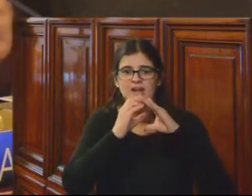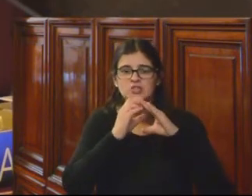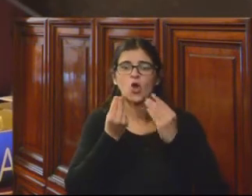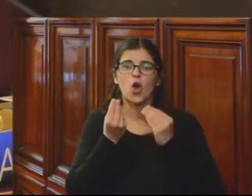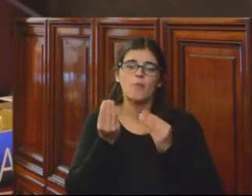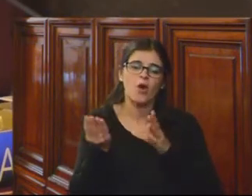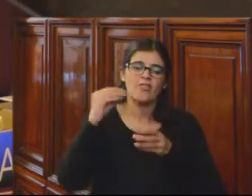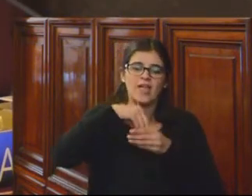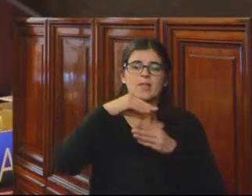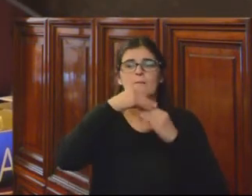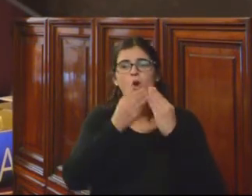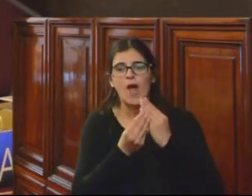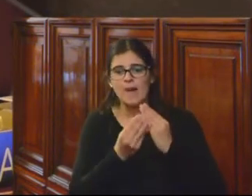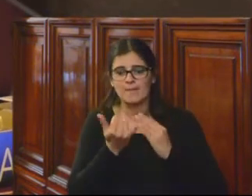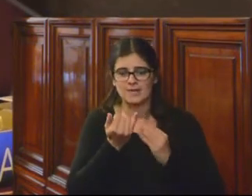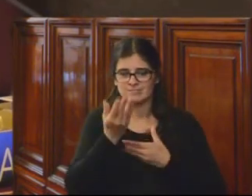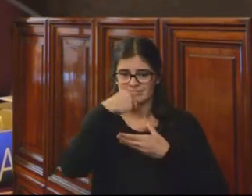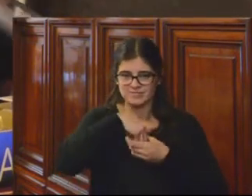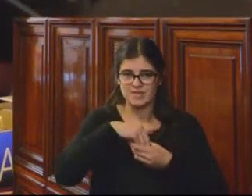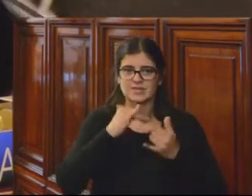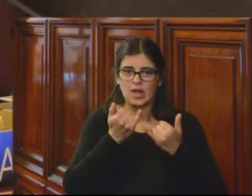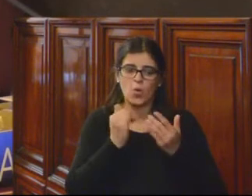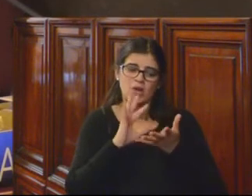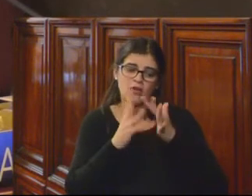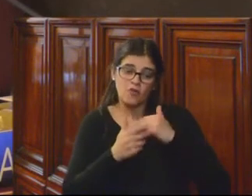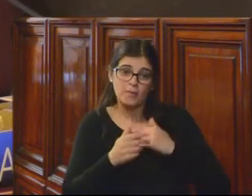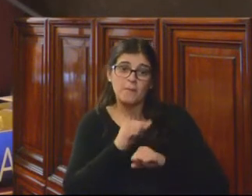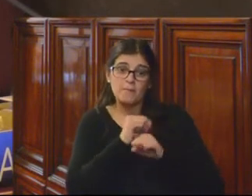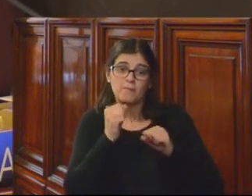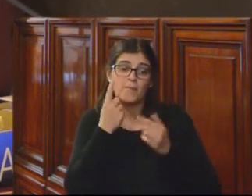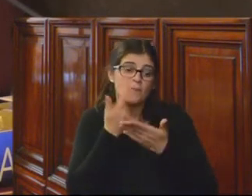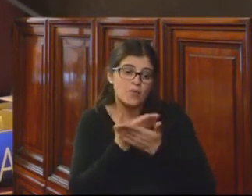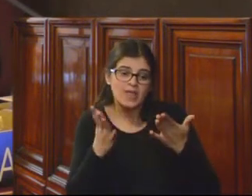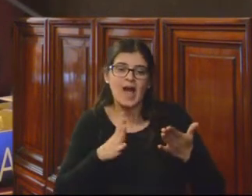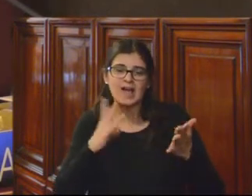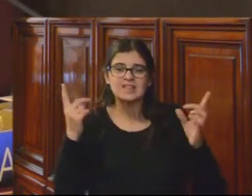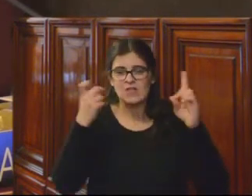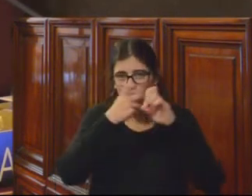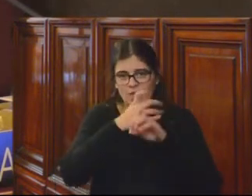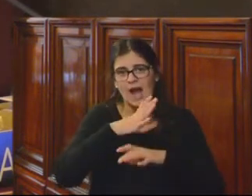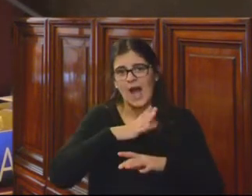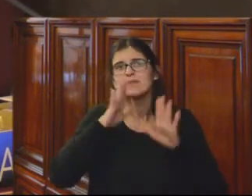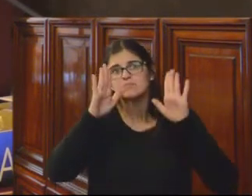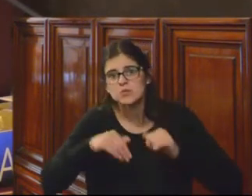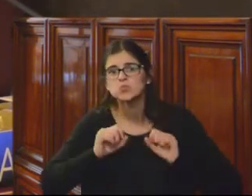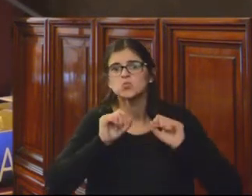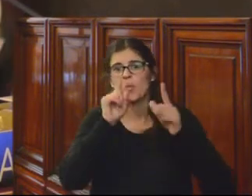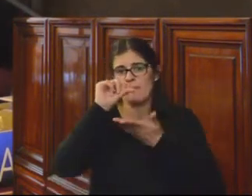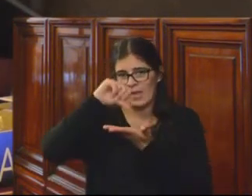programa de alimentación escolar es una medida que, si bien puede enfrentar las dificultades propias de un país que está